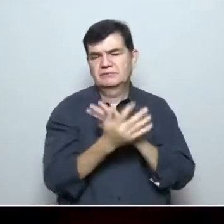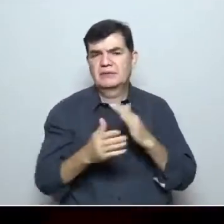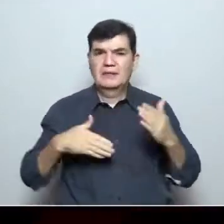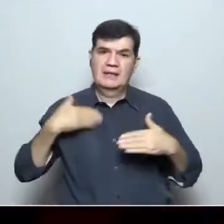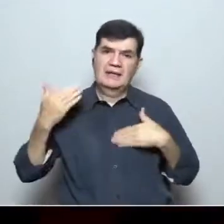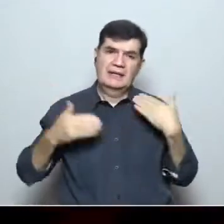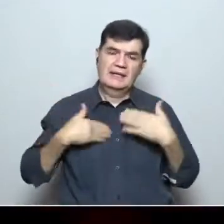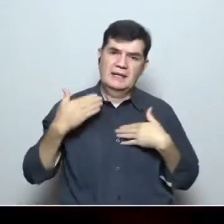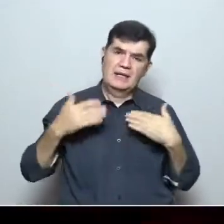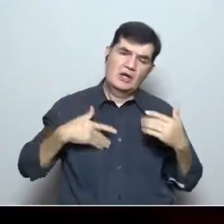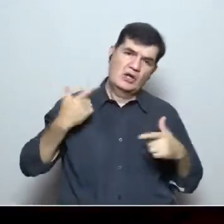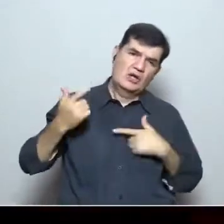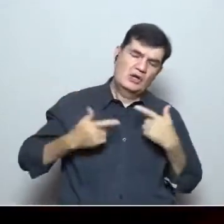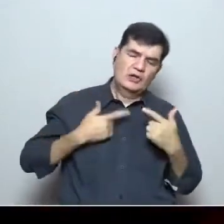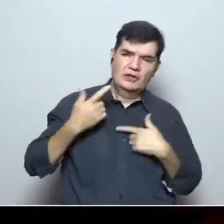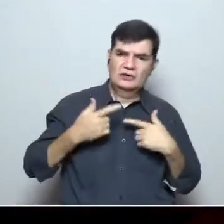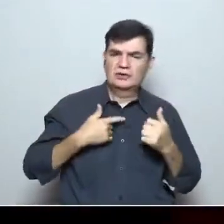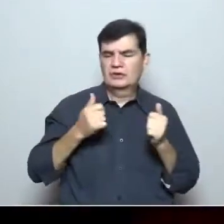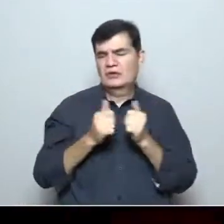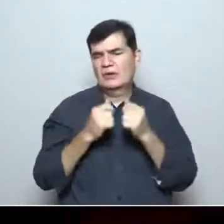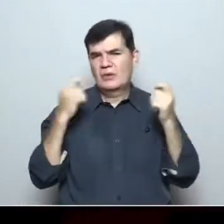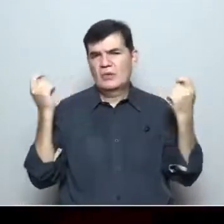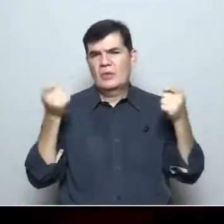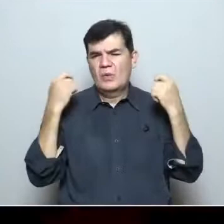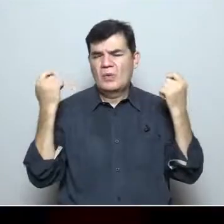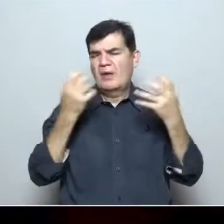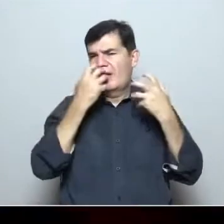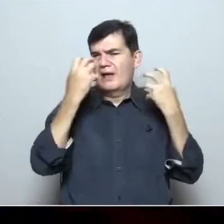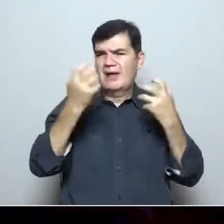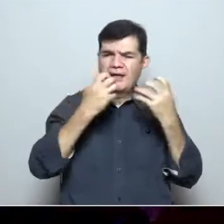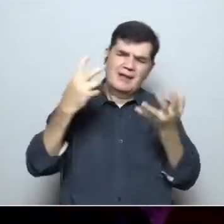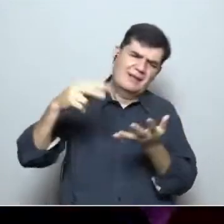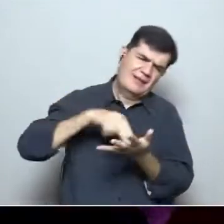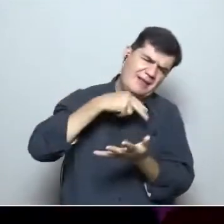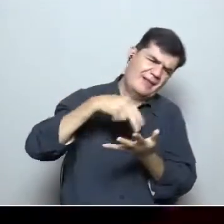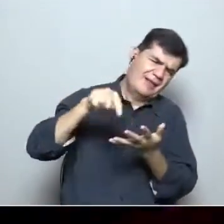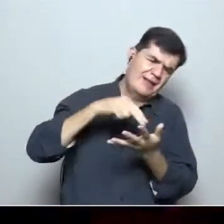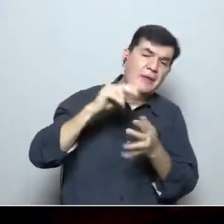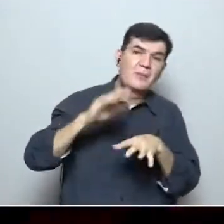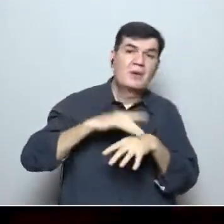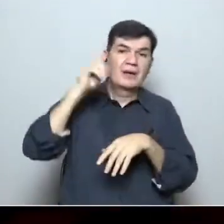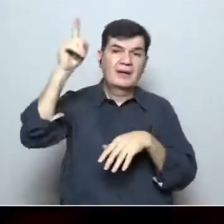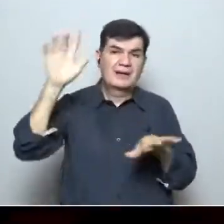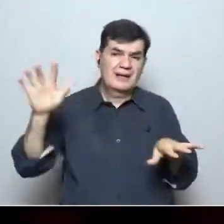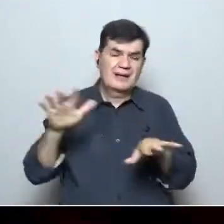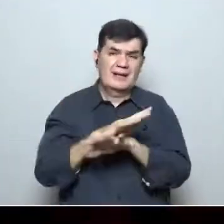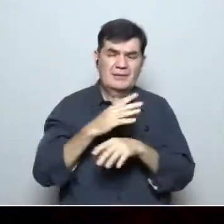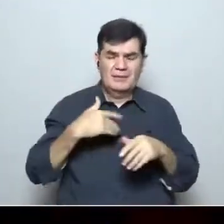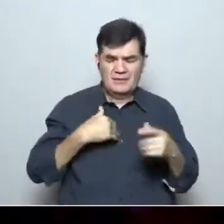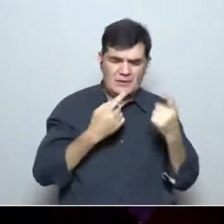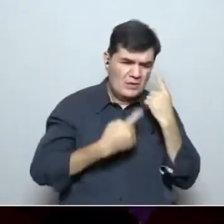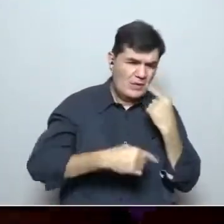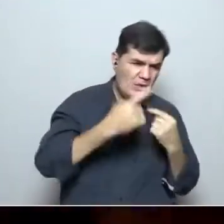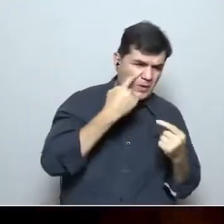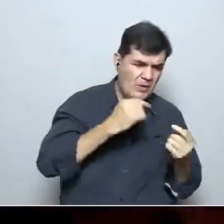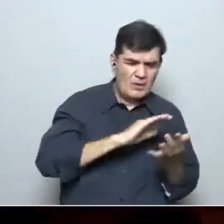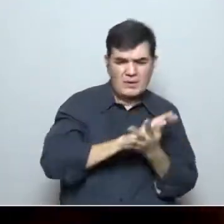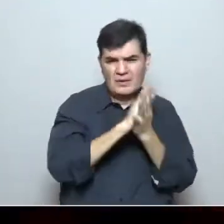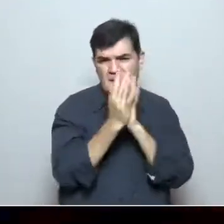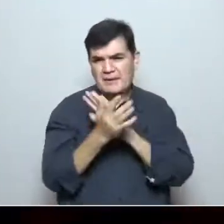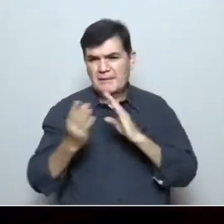cantos de gozo, en gritos de júbilo, en danza, porque Él ha cambiado nuestro lamento en baile, iglesia.